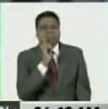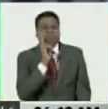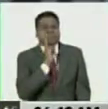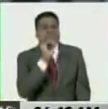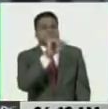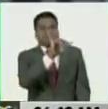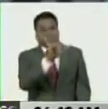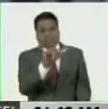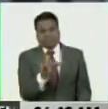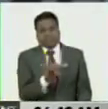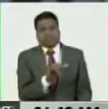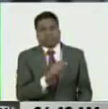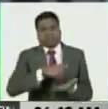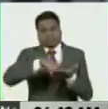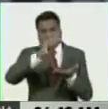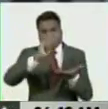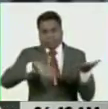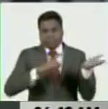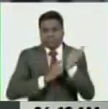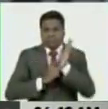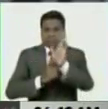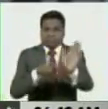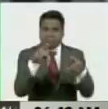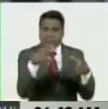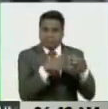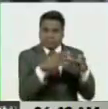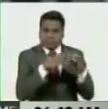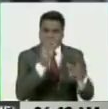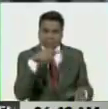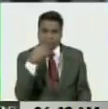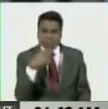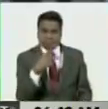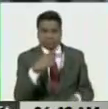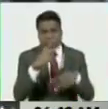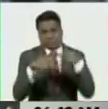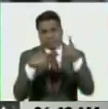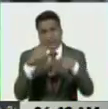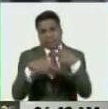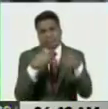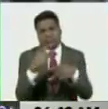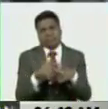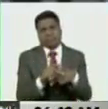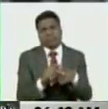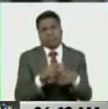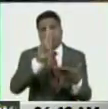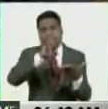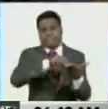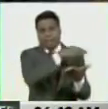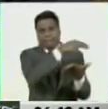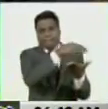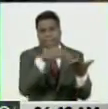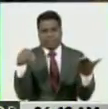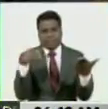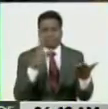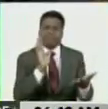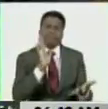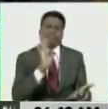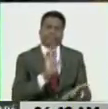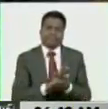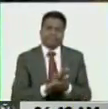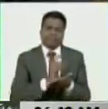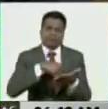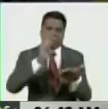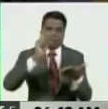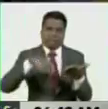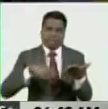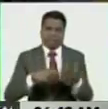y inscribió en ese partido y va a haber entonces ese proceso de impugnación. En ese caso, ¿cuál sería el